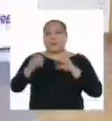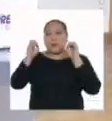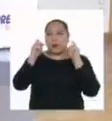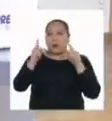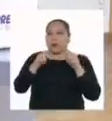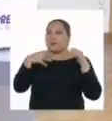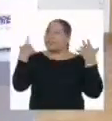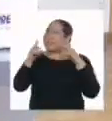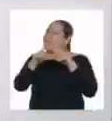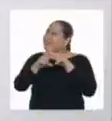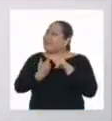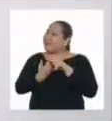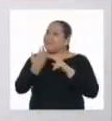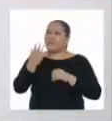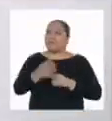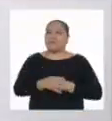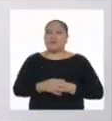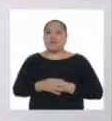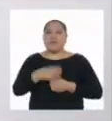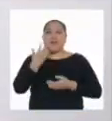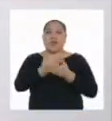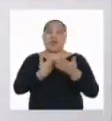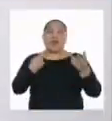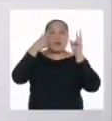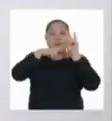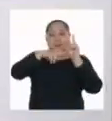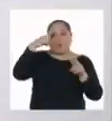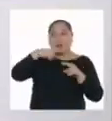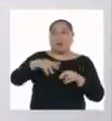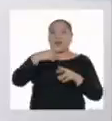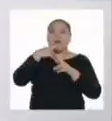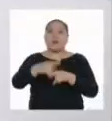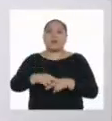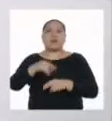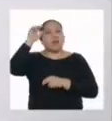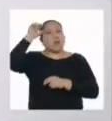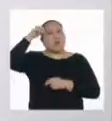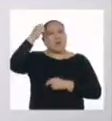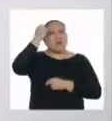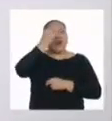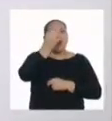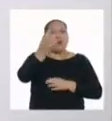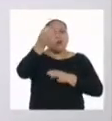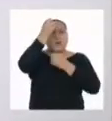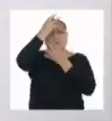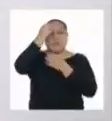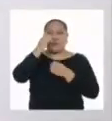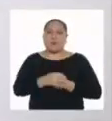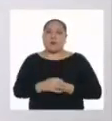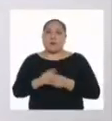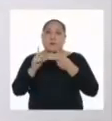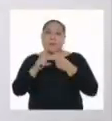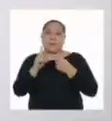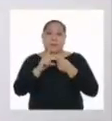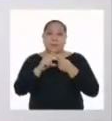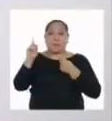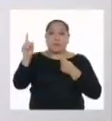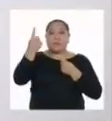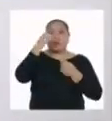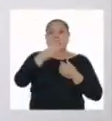Bien, vamos a empezar entonces. Antes de ver nuestros resultados, recordemos un par de datos. En primer